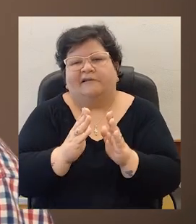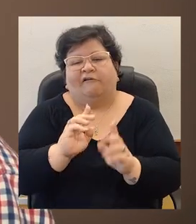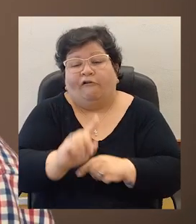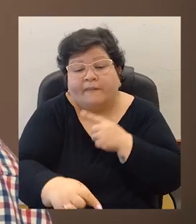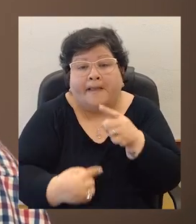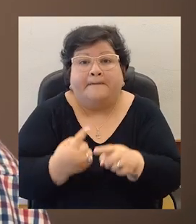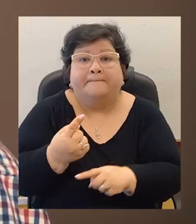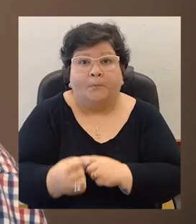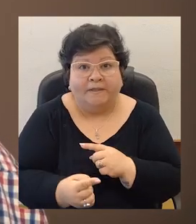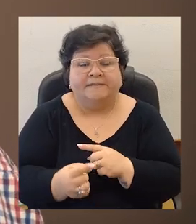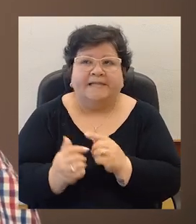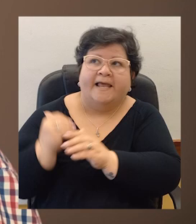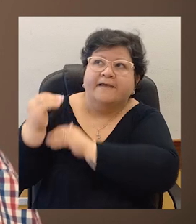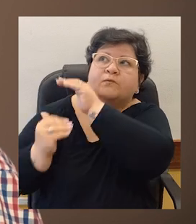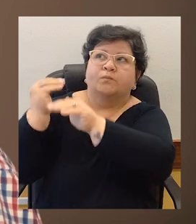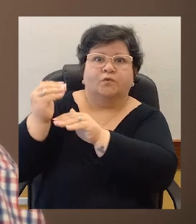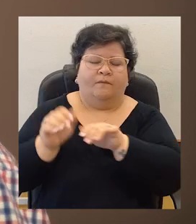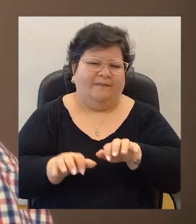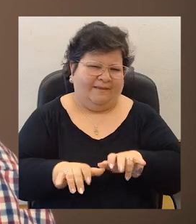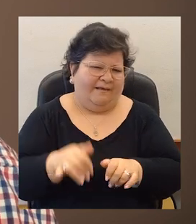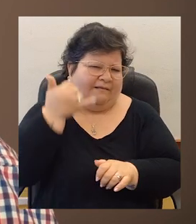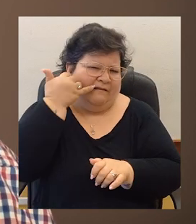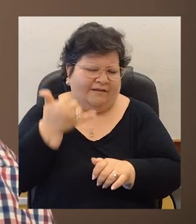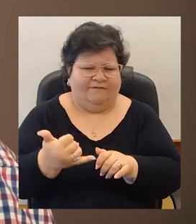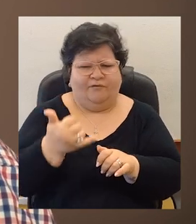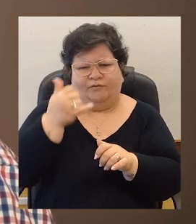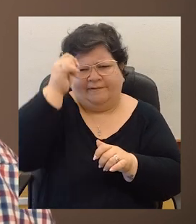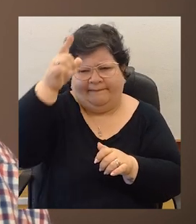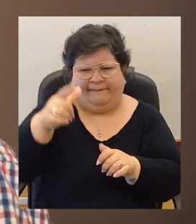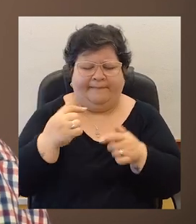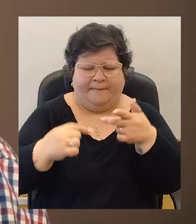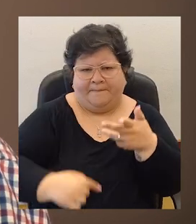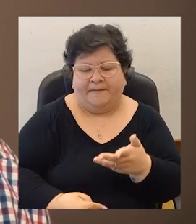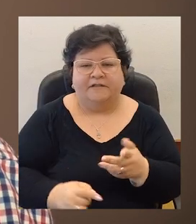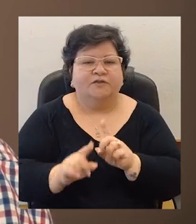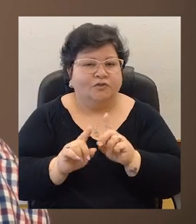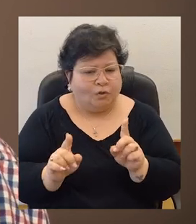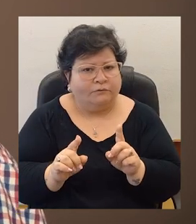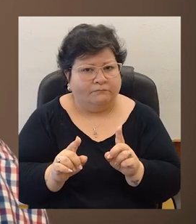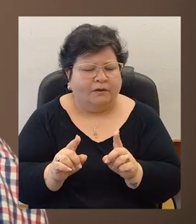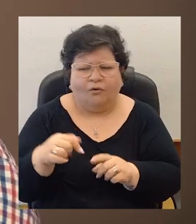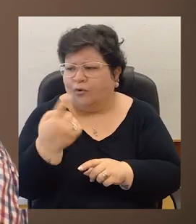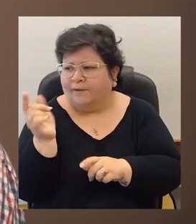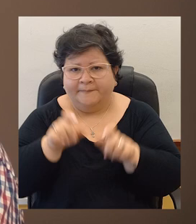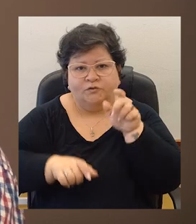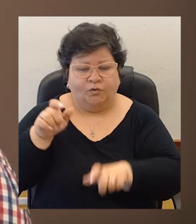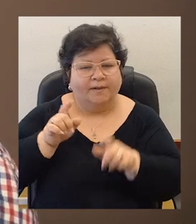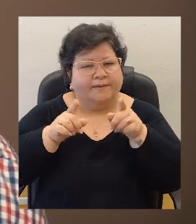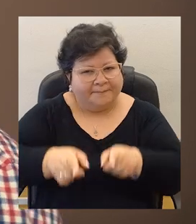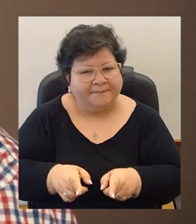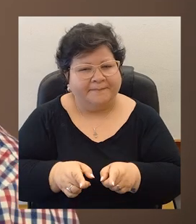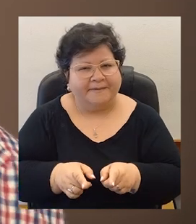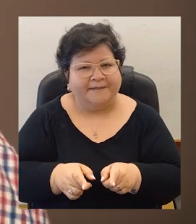digital sino que todas las personas nos estamos socializando y subjetiva no entendiendo de que